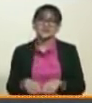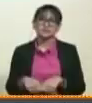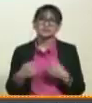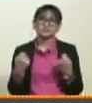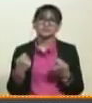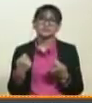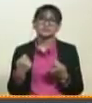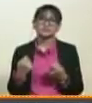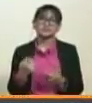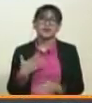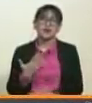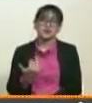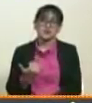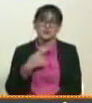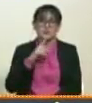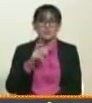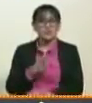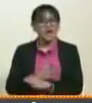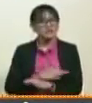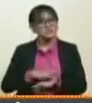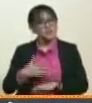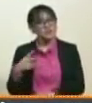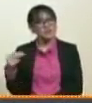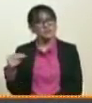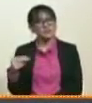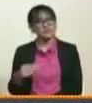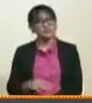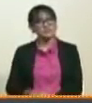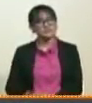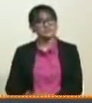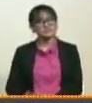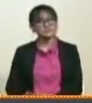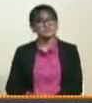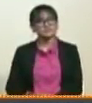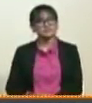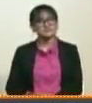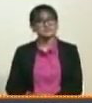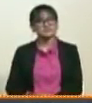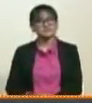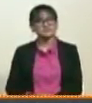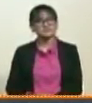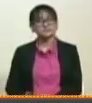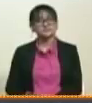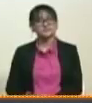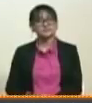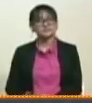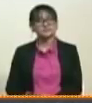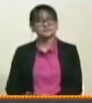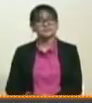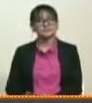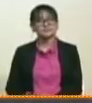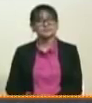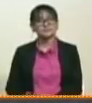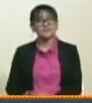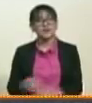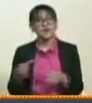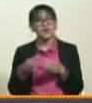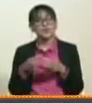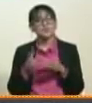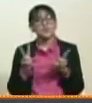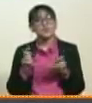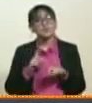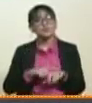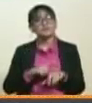por eso yo pregunto porque antes no sucedía por qué razón cuando el por qué razón el partido un nuevo tiempo